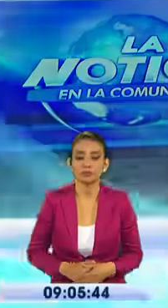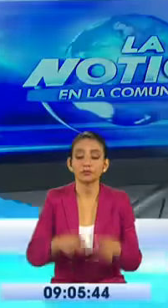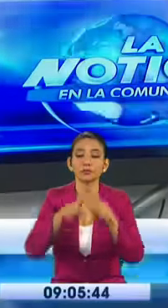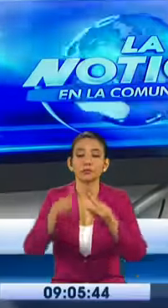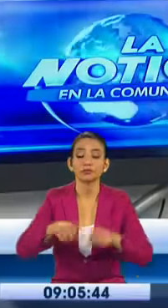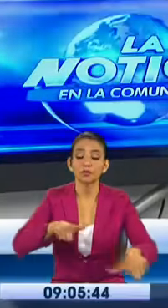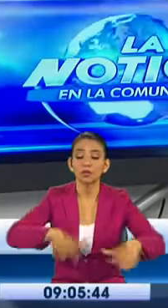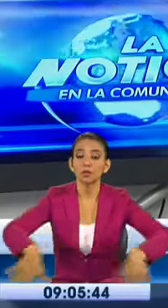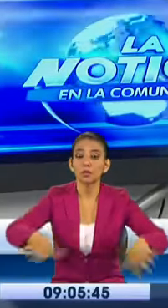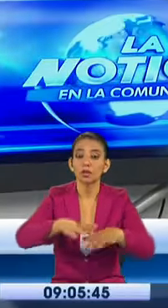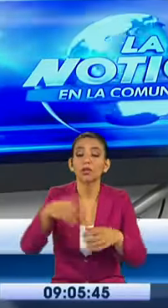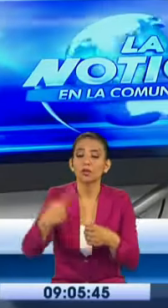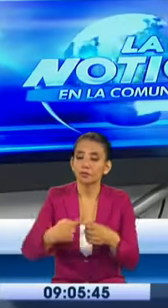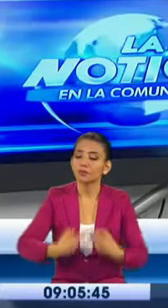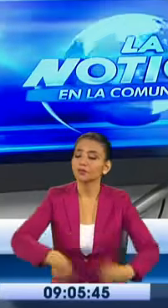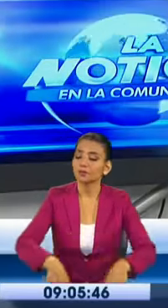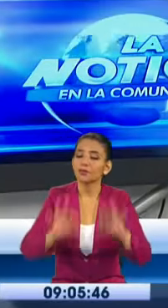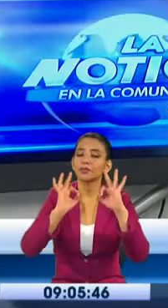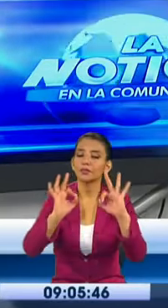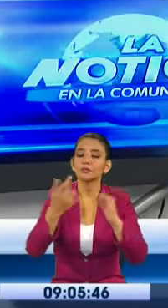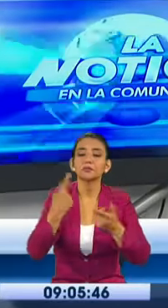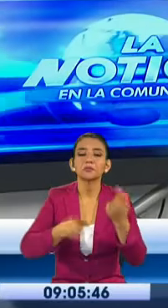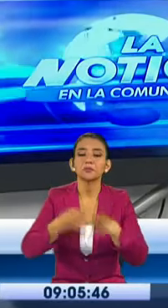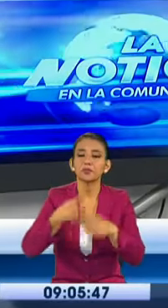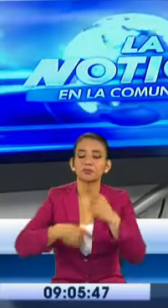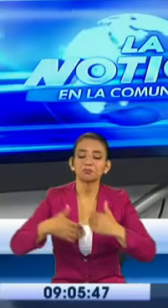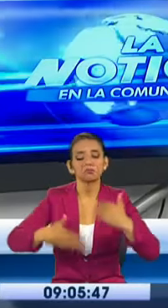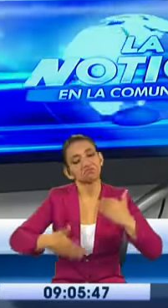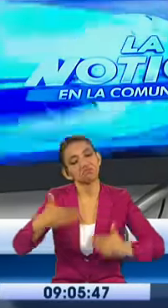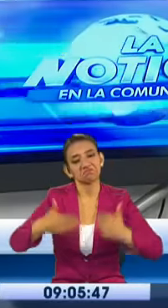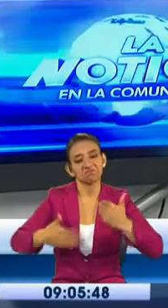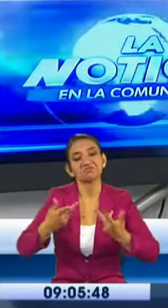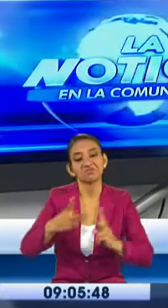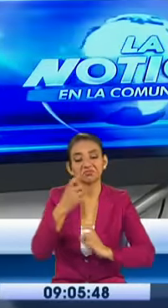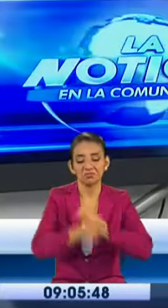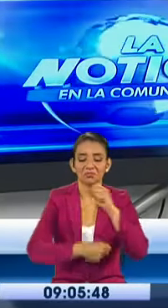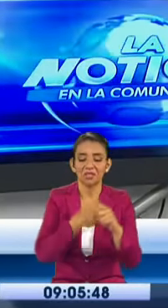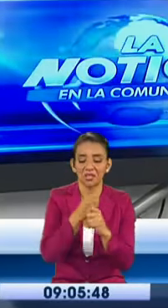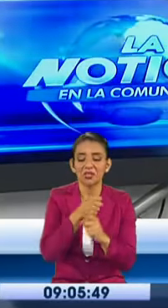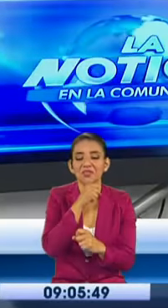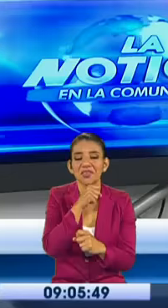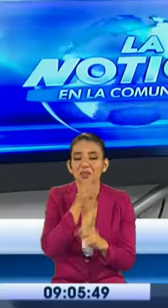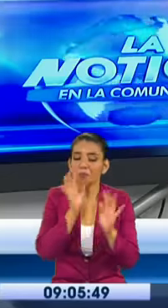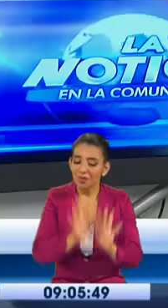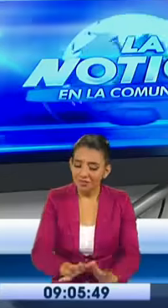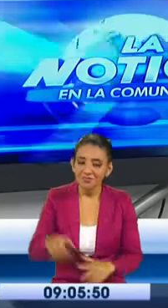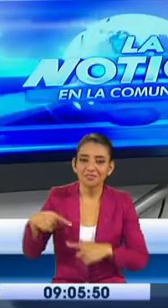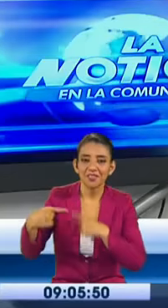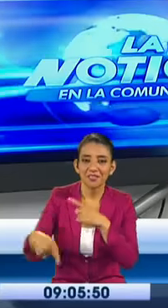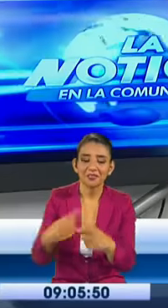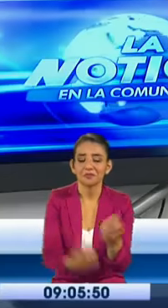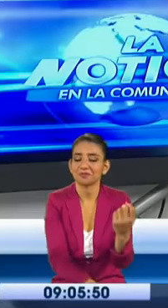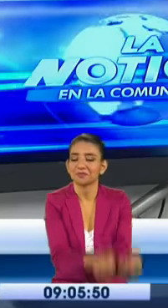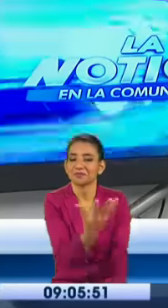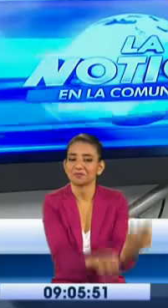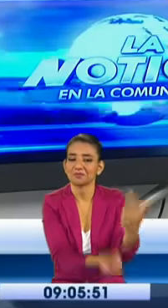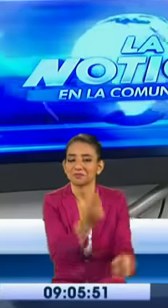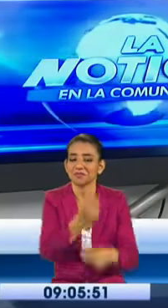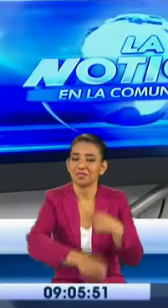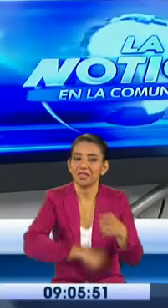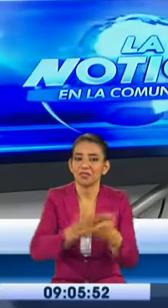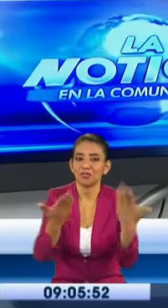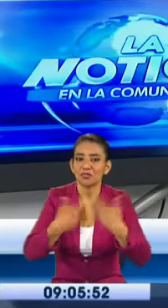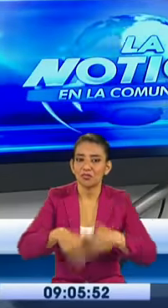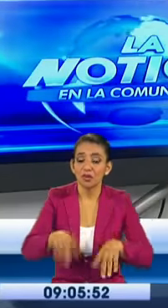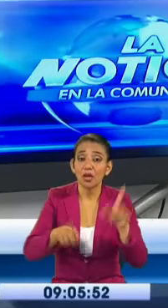la capital están ya listos para la venta los monigotes y años viejos tradicionales para la quema en este fin de año. Los personajes favoritos